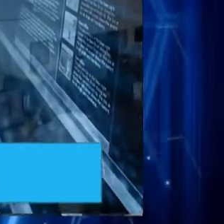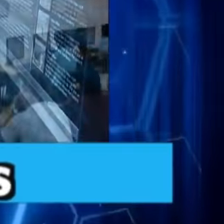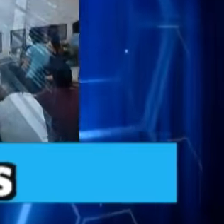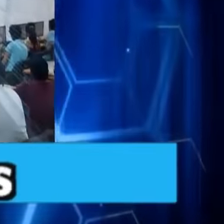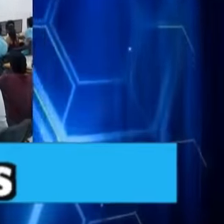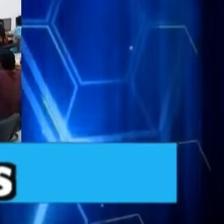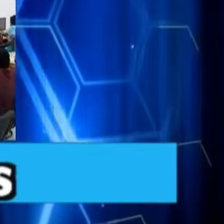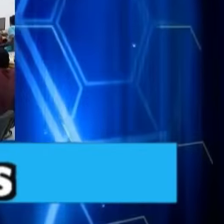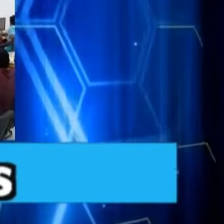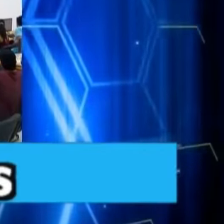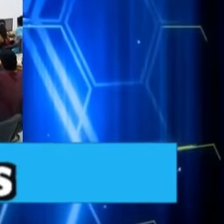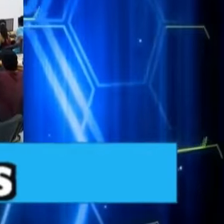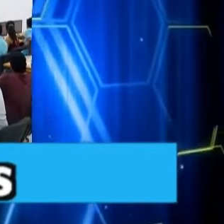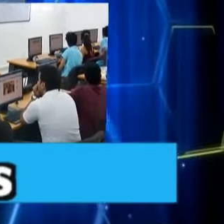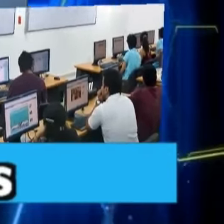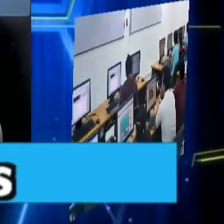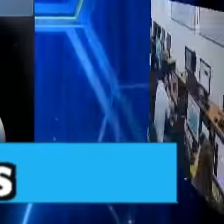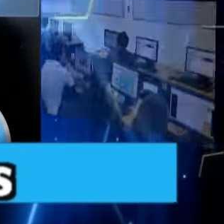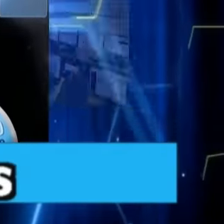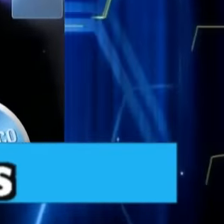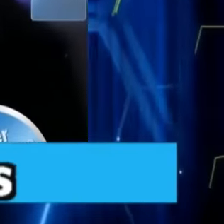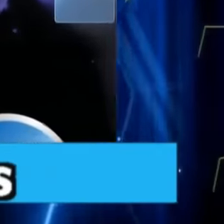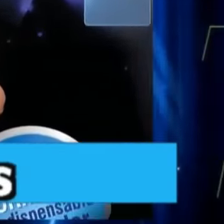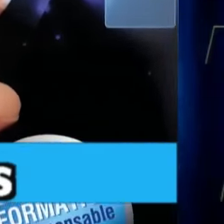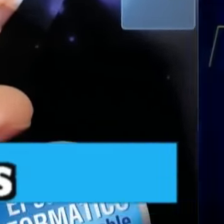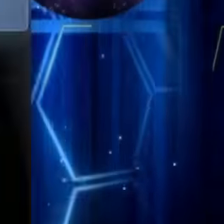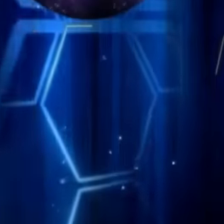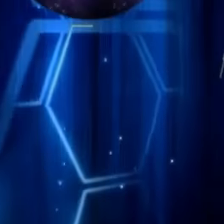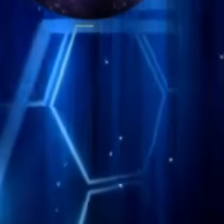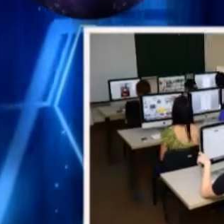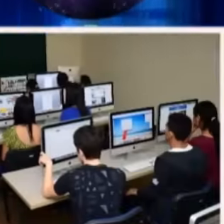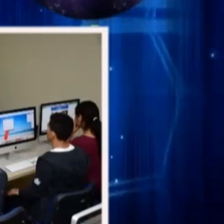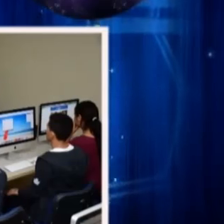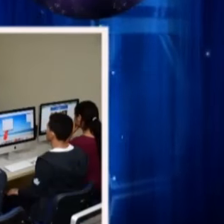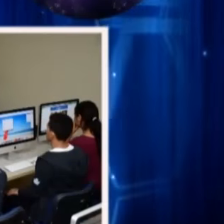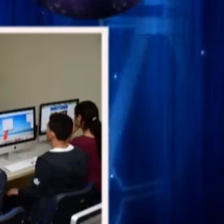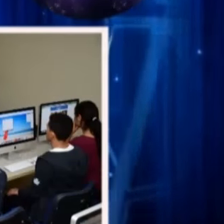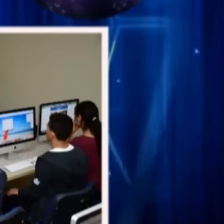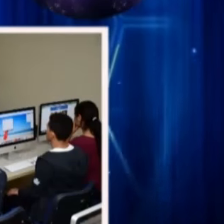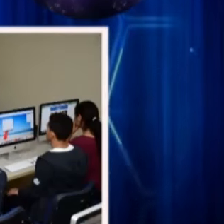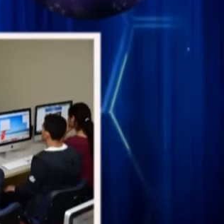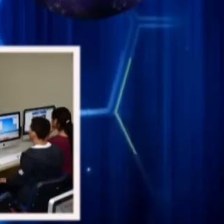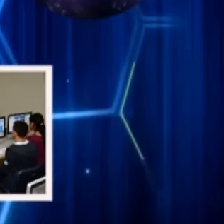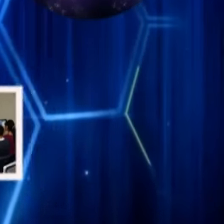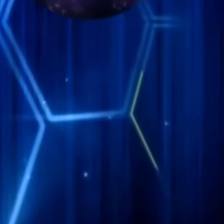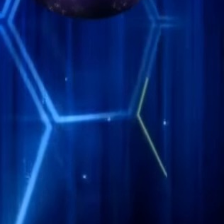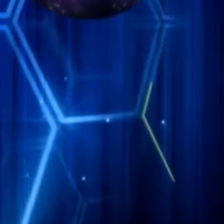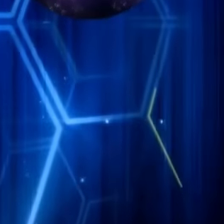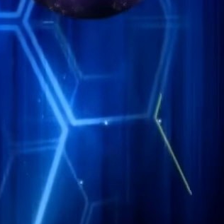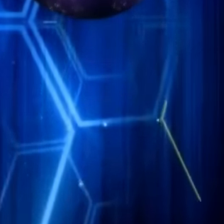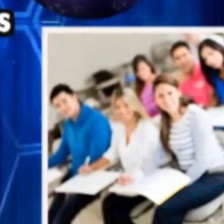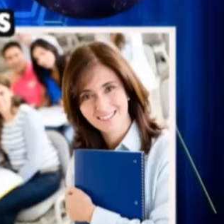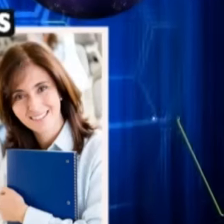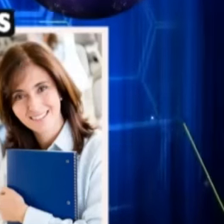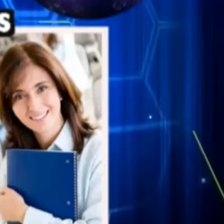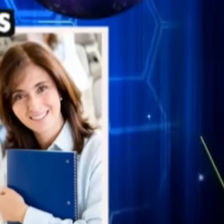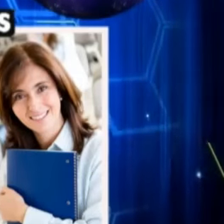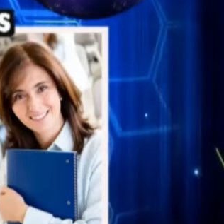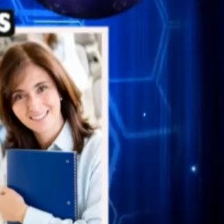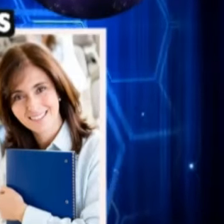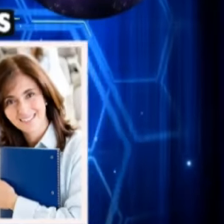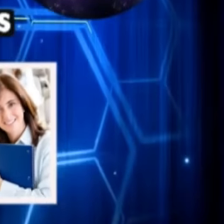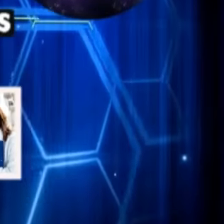El saber informático es indispensable y da poder. Sistemas Interactivos informa que tiene las matrículas abiertas para el cuarto ciclo de